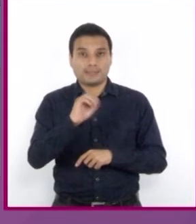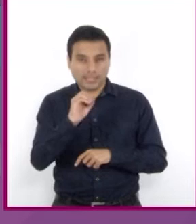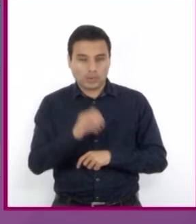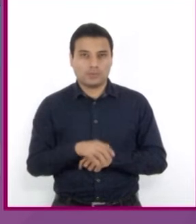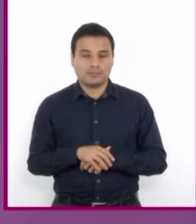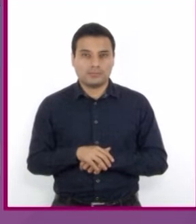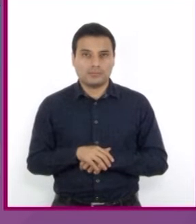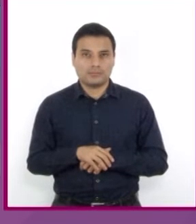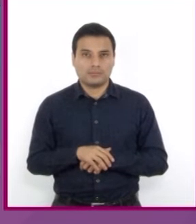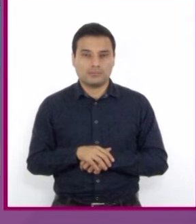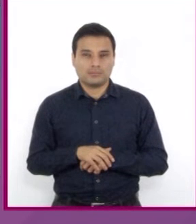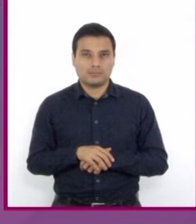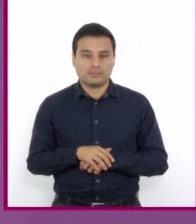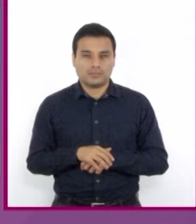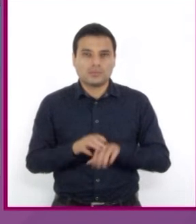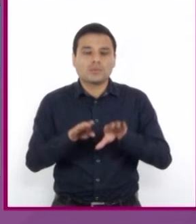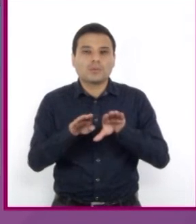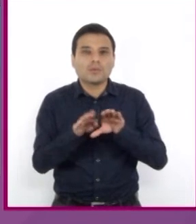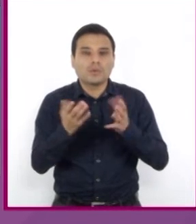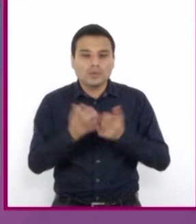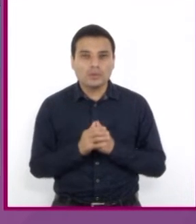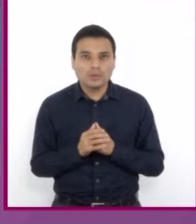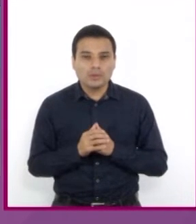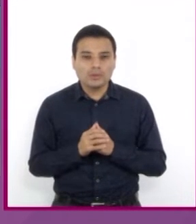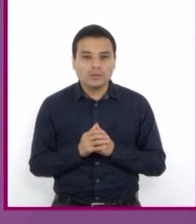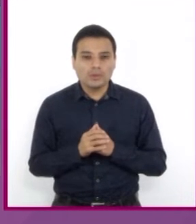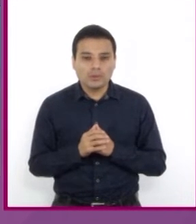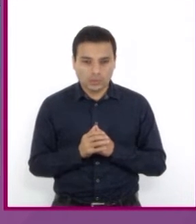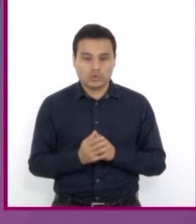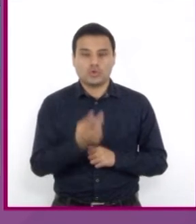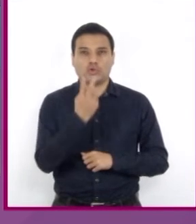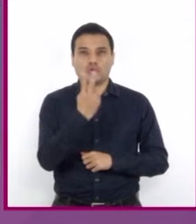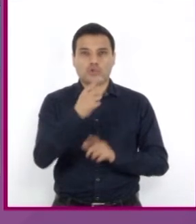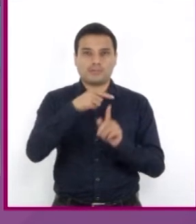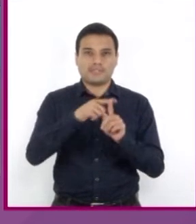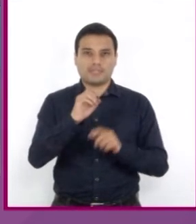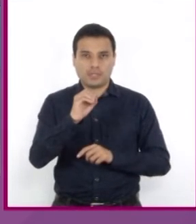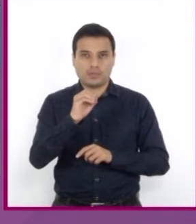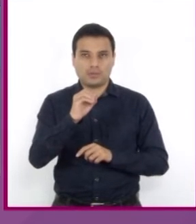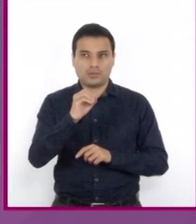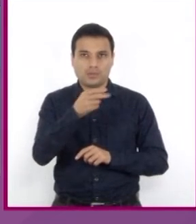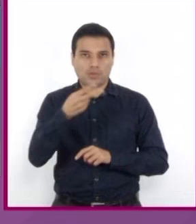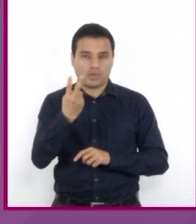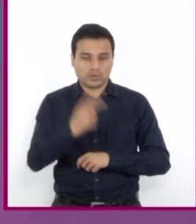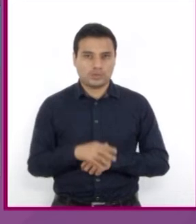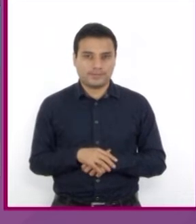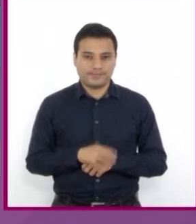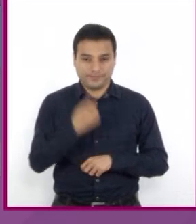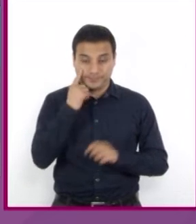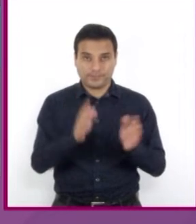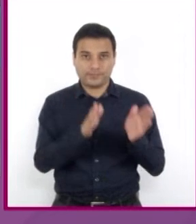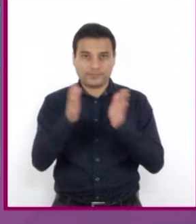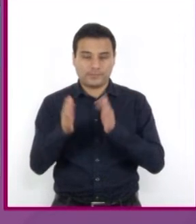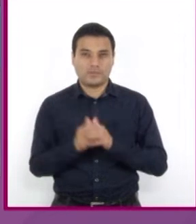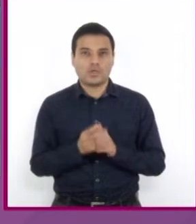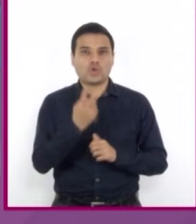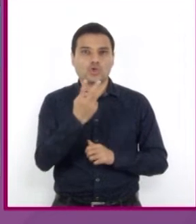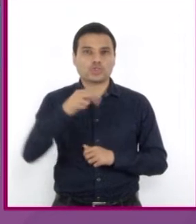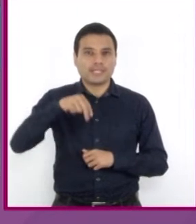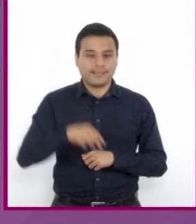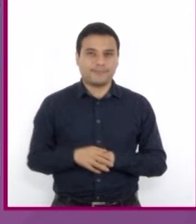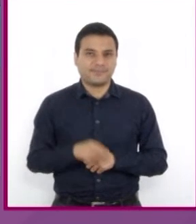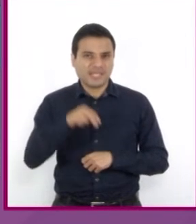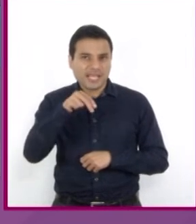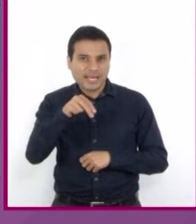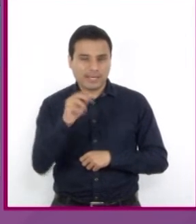0, quedando 2 más 0 igual a 2. Ahora, en la expresión 2n, al